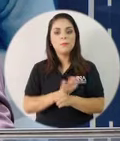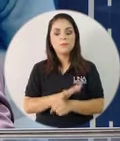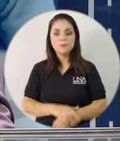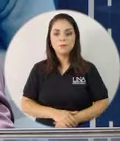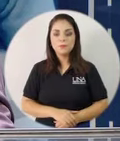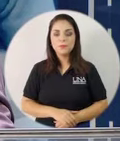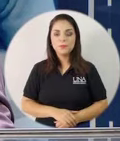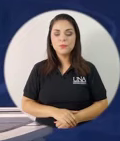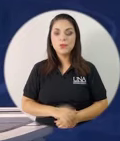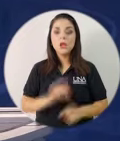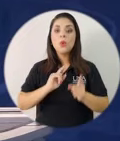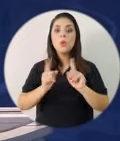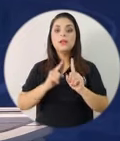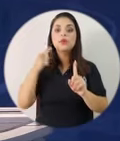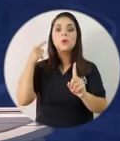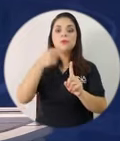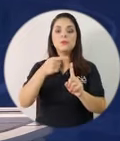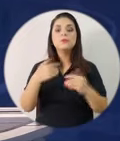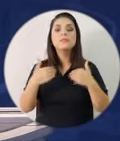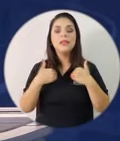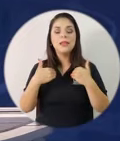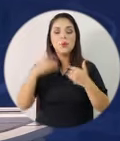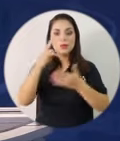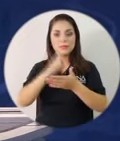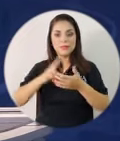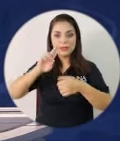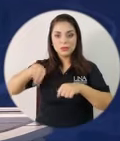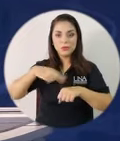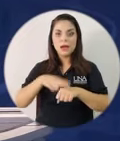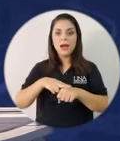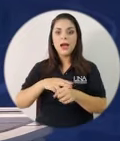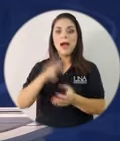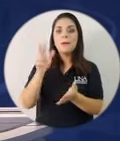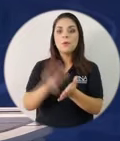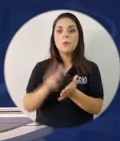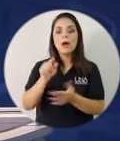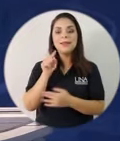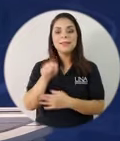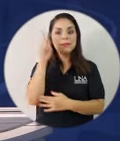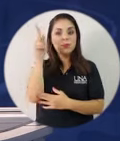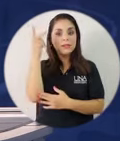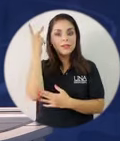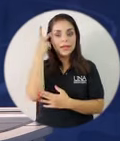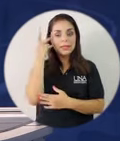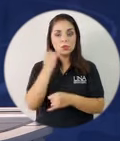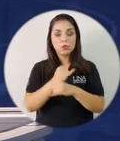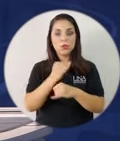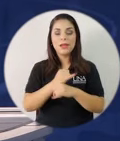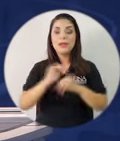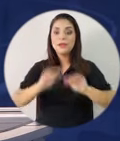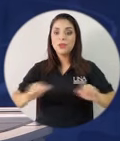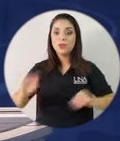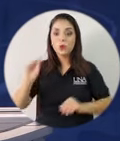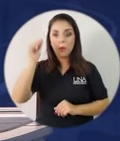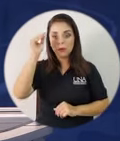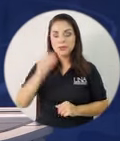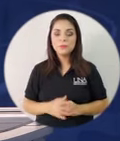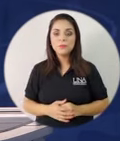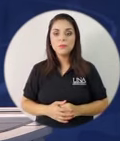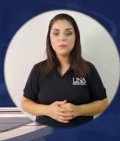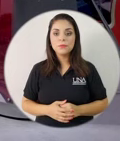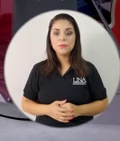ofrecer. ¿Qué objetivos se plantea la Universidad Nacional al aprobar esta política institucional de niñez y